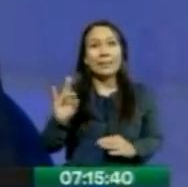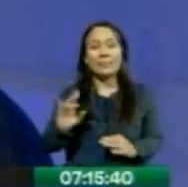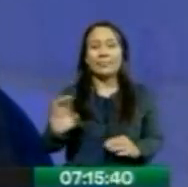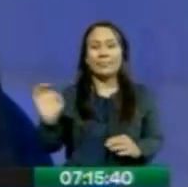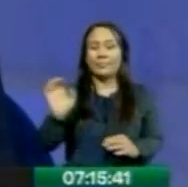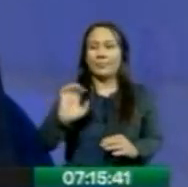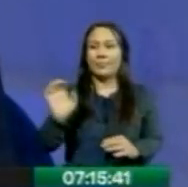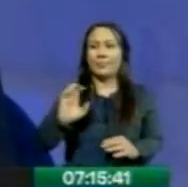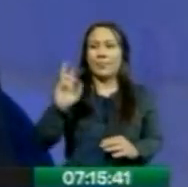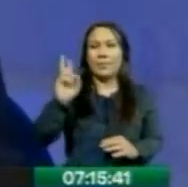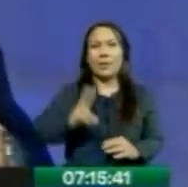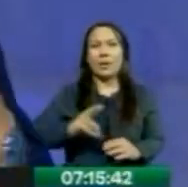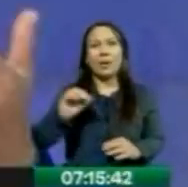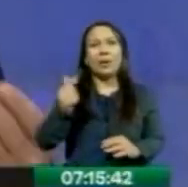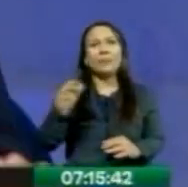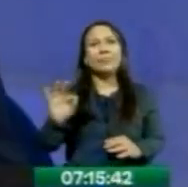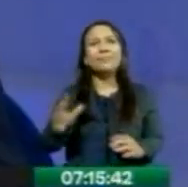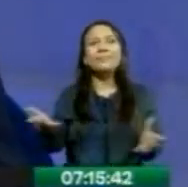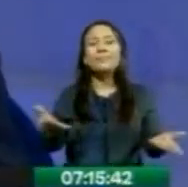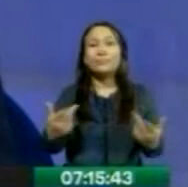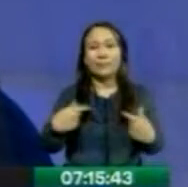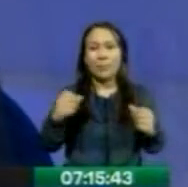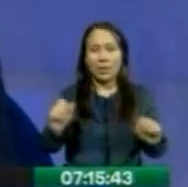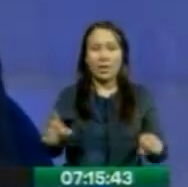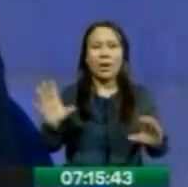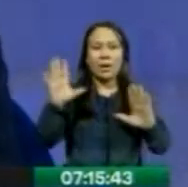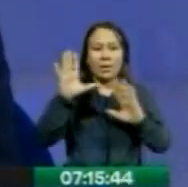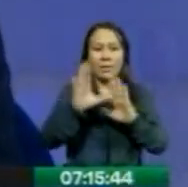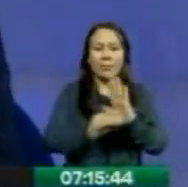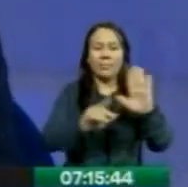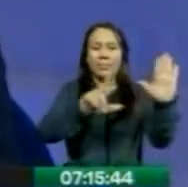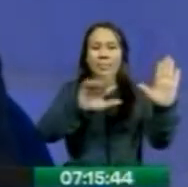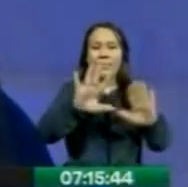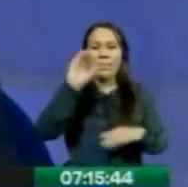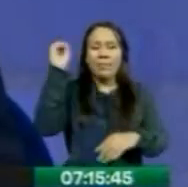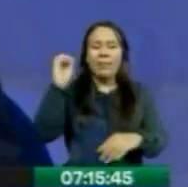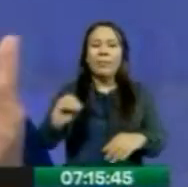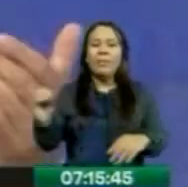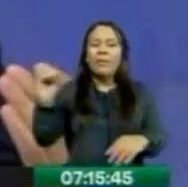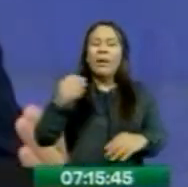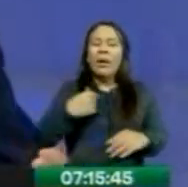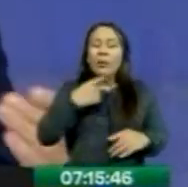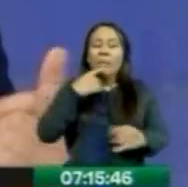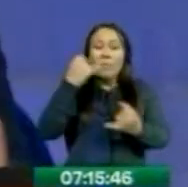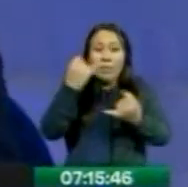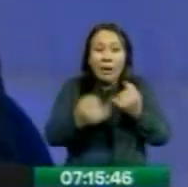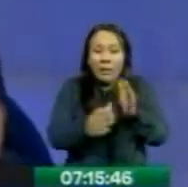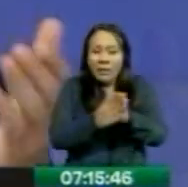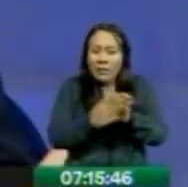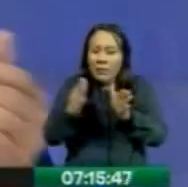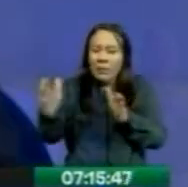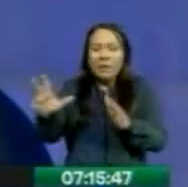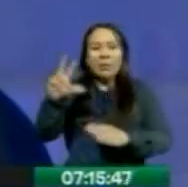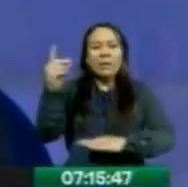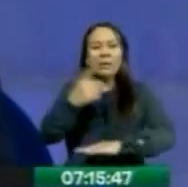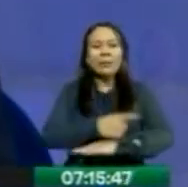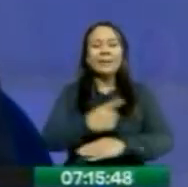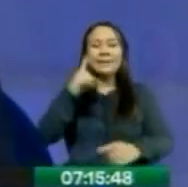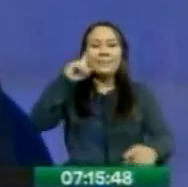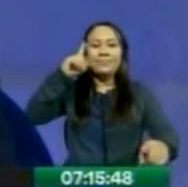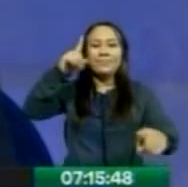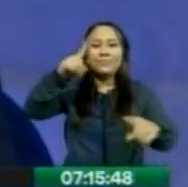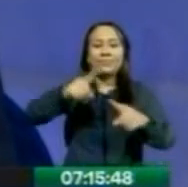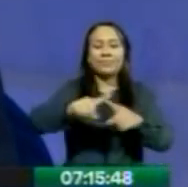17 de enero del 2019, en la cual pueden acceder a una reducción del 75%, y una última etapa de 30 días que fenece